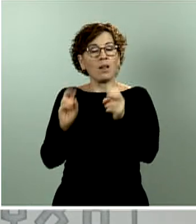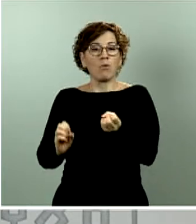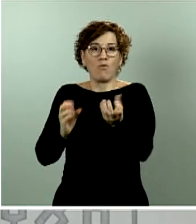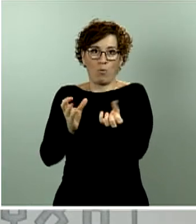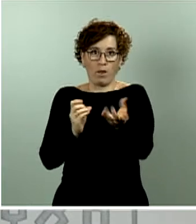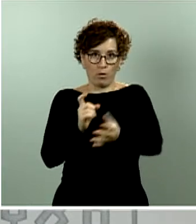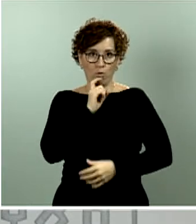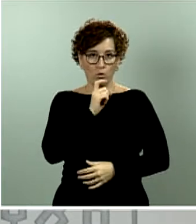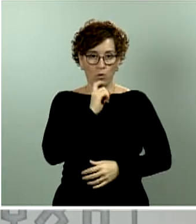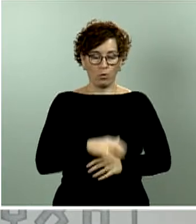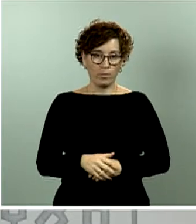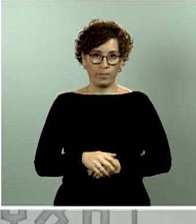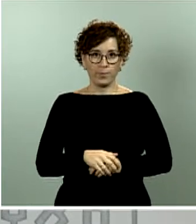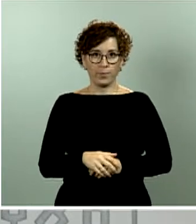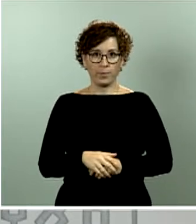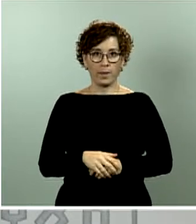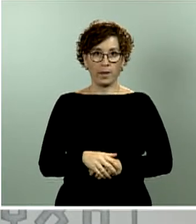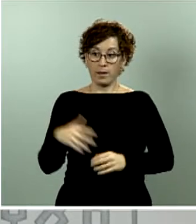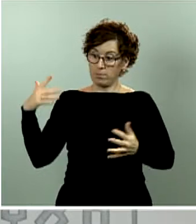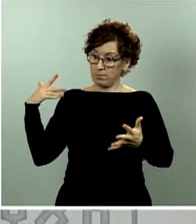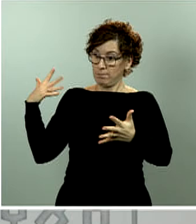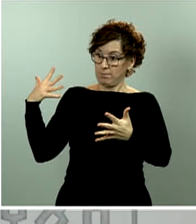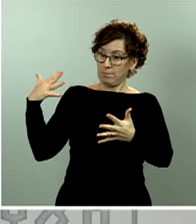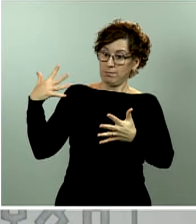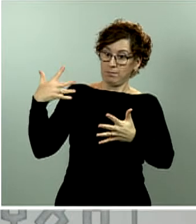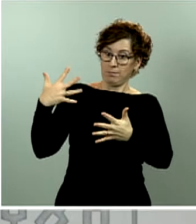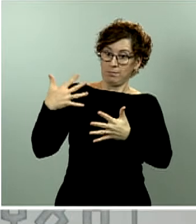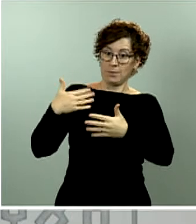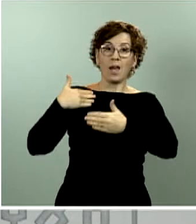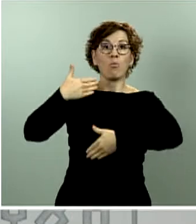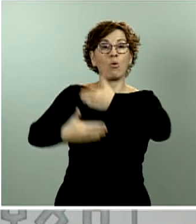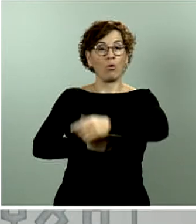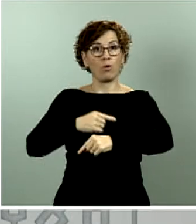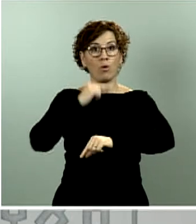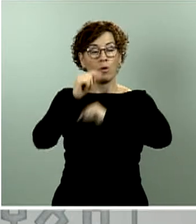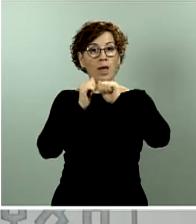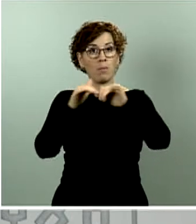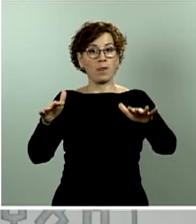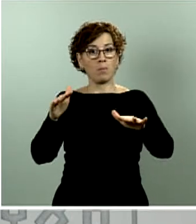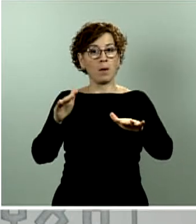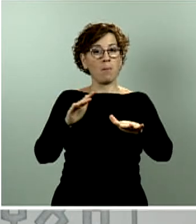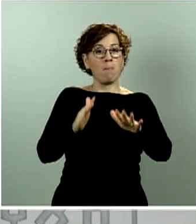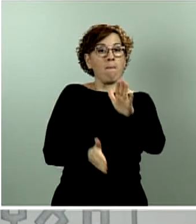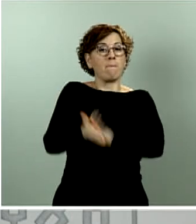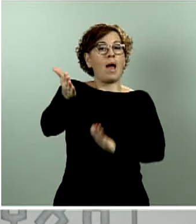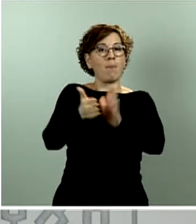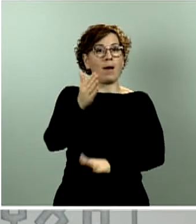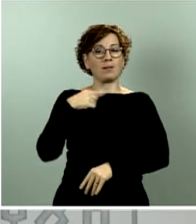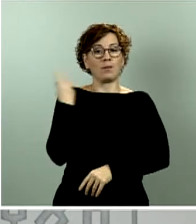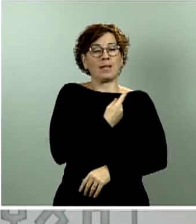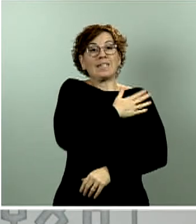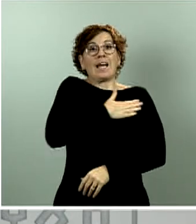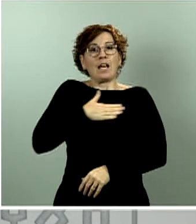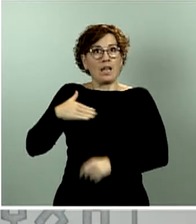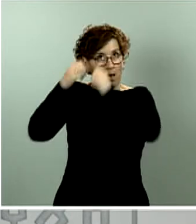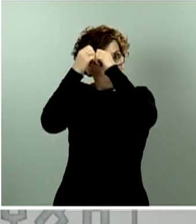la epidemia, y como vemos está evolucionando en principio como estábamos esperando que evolucionara, en la forma que todos queremos que evolucione, va hacia